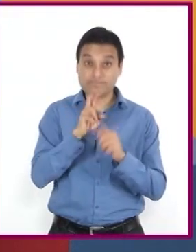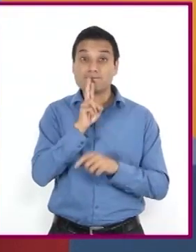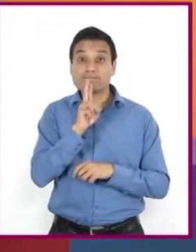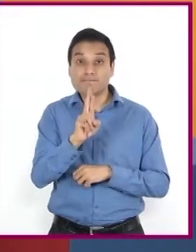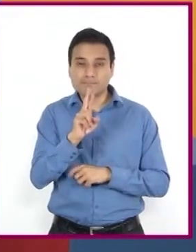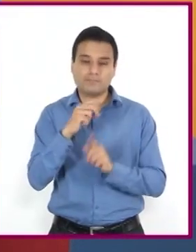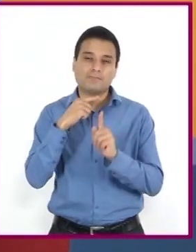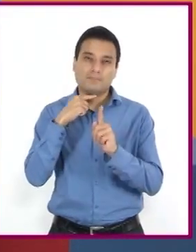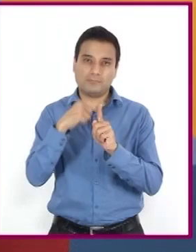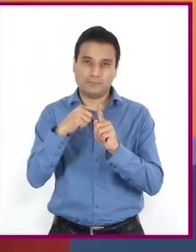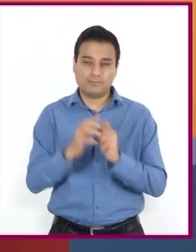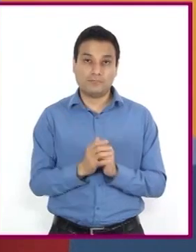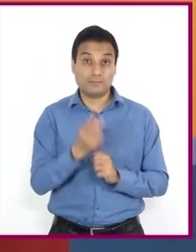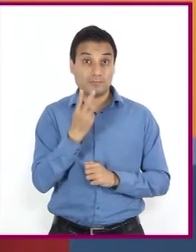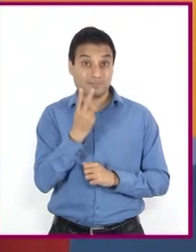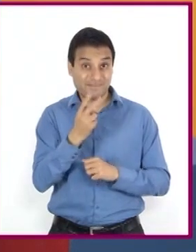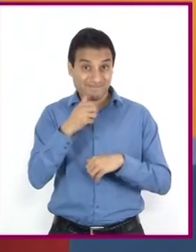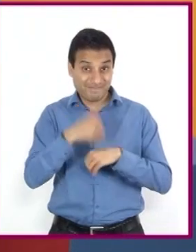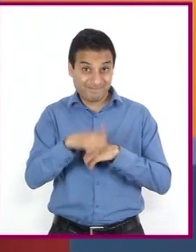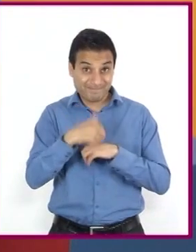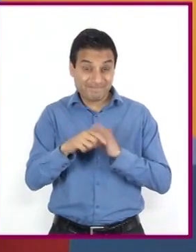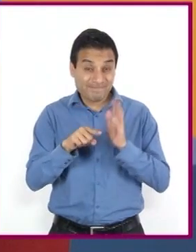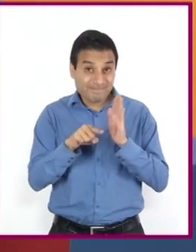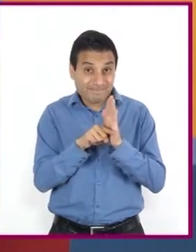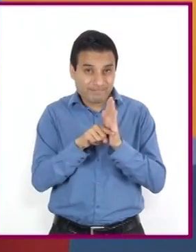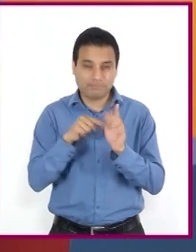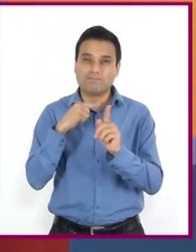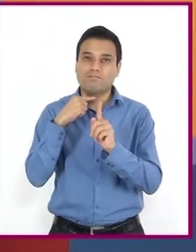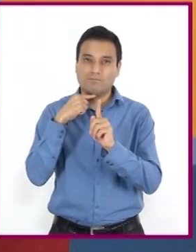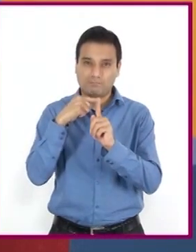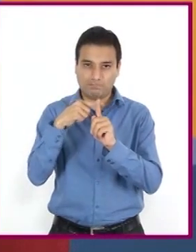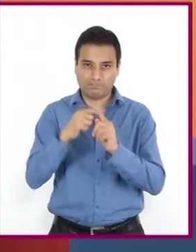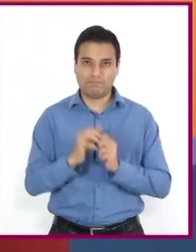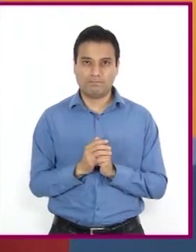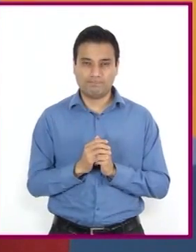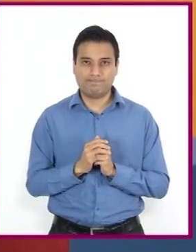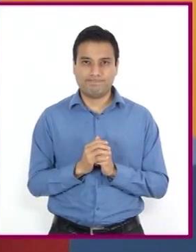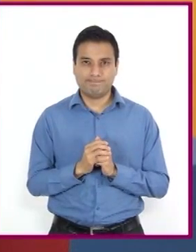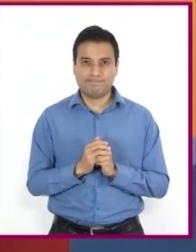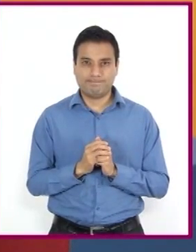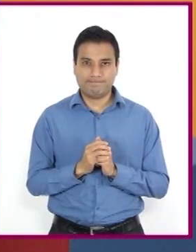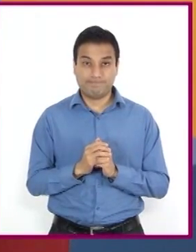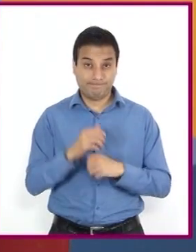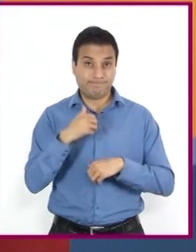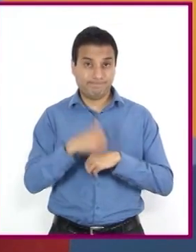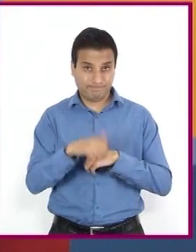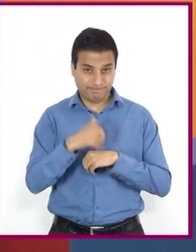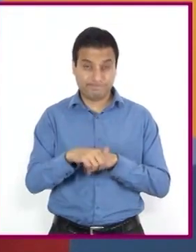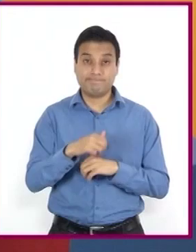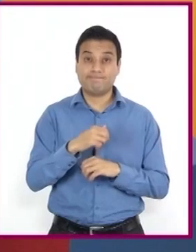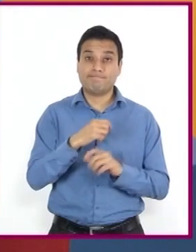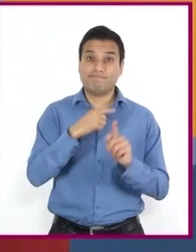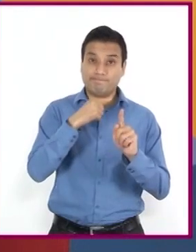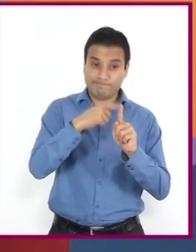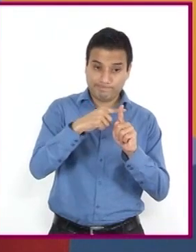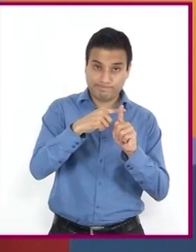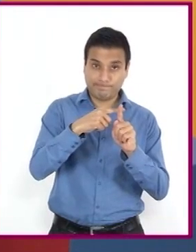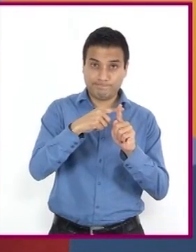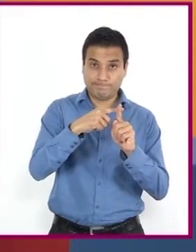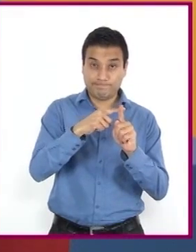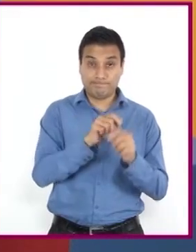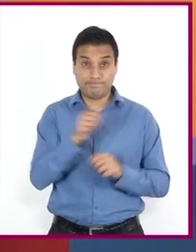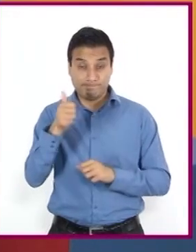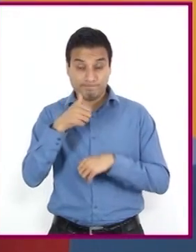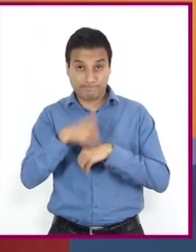el producto de dos números negativos es positivo y el producto de un número negativo por un positivo